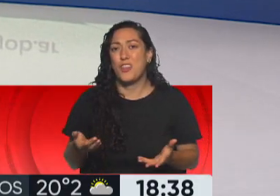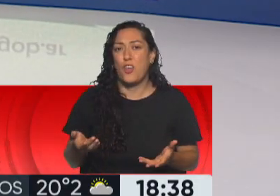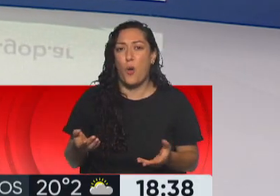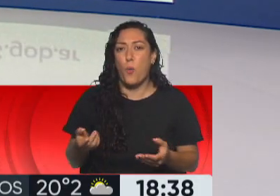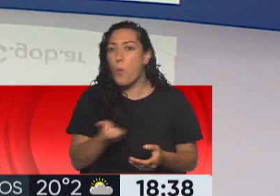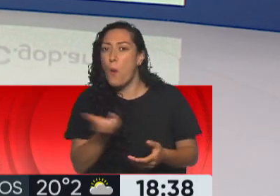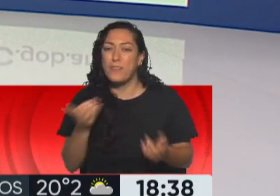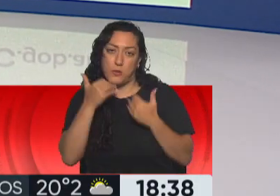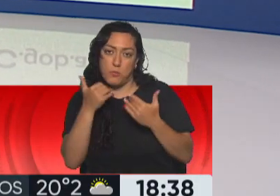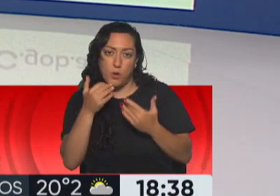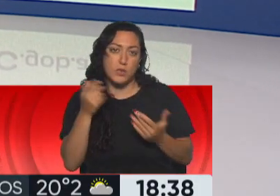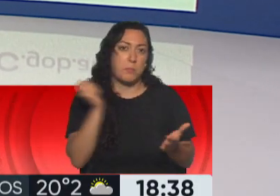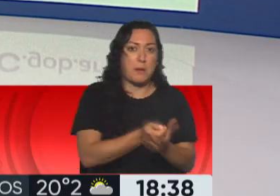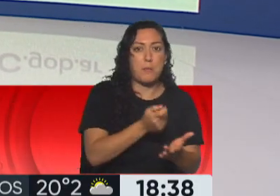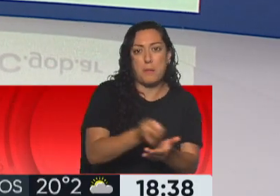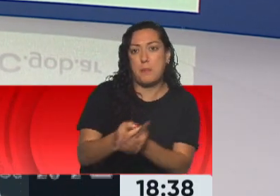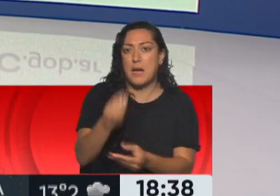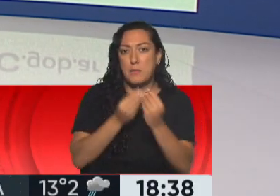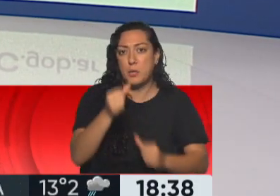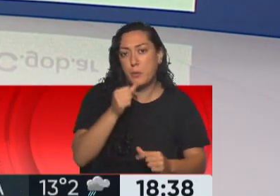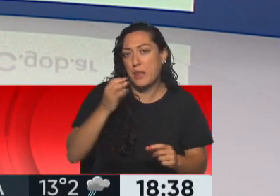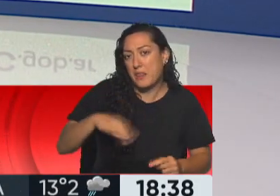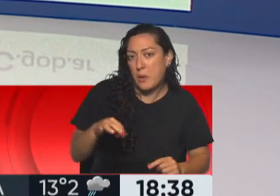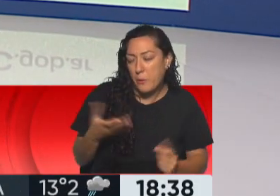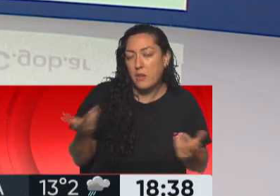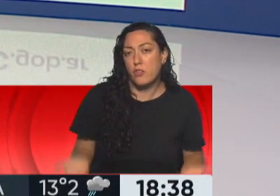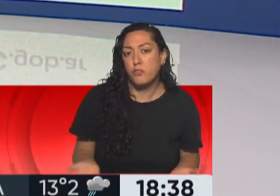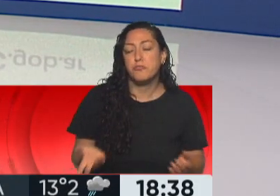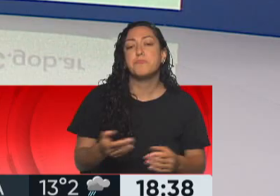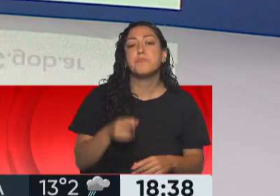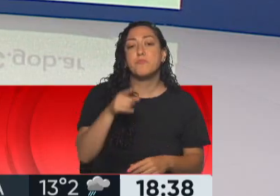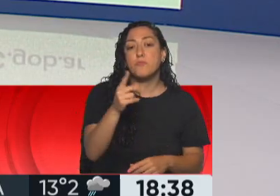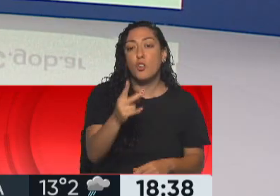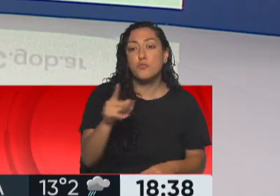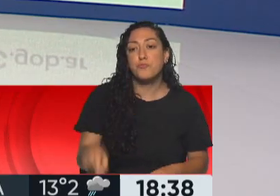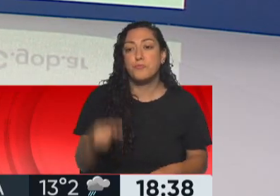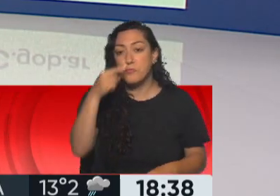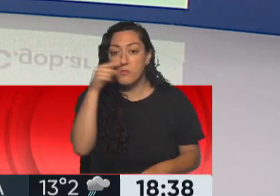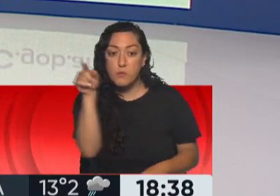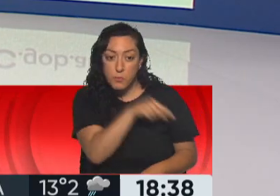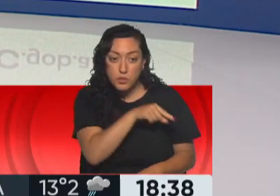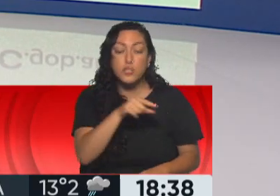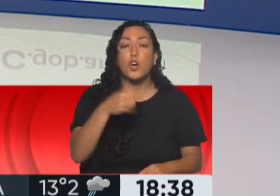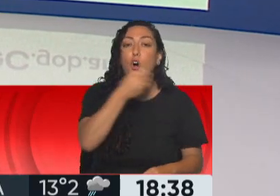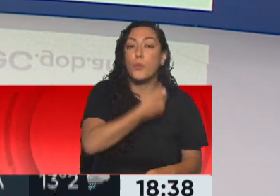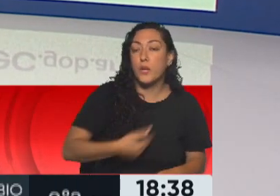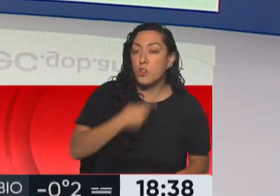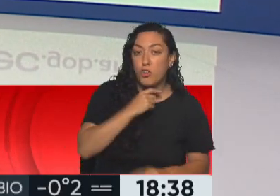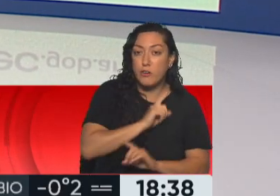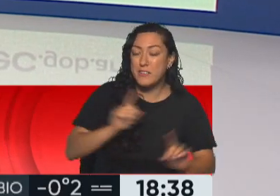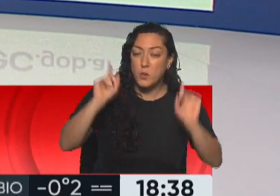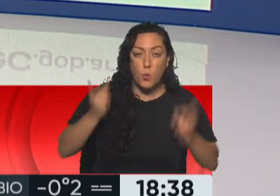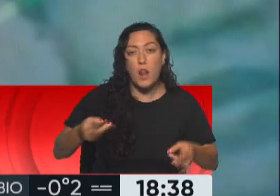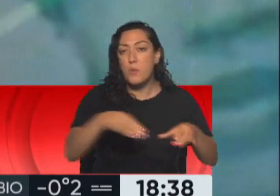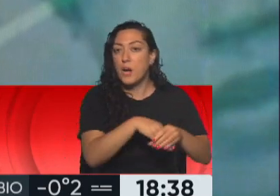donde ves la inflación. Pero a pesar de este dato, que no fue el que quería el gobierno, el 2,7%, hubo una comunicación muy importante del